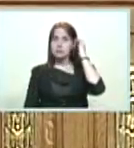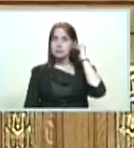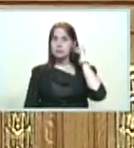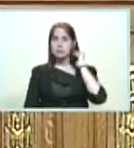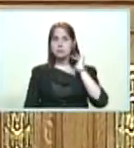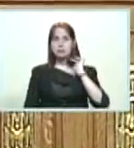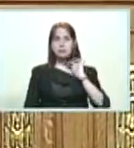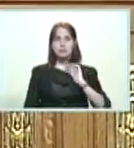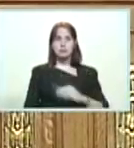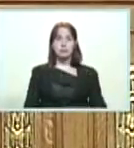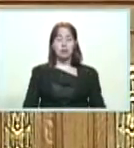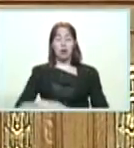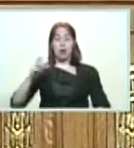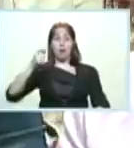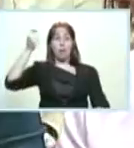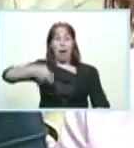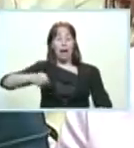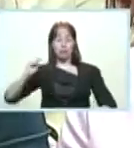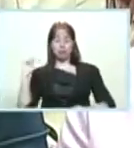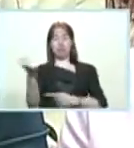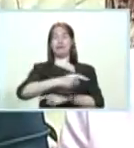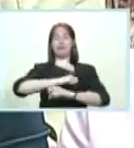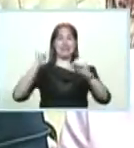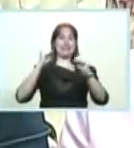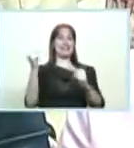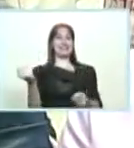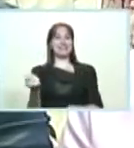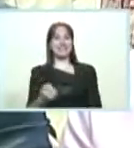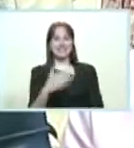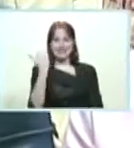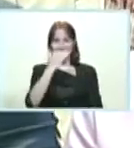No, esto es un mazo nuclear.